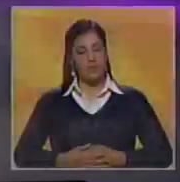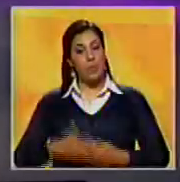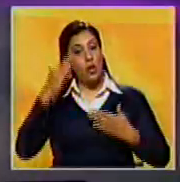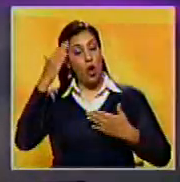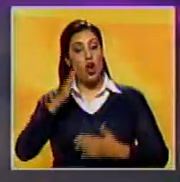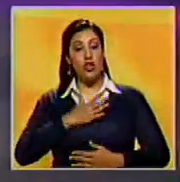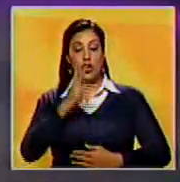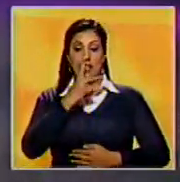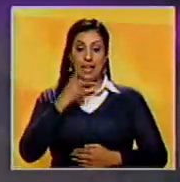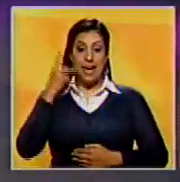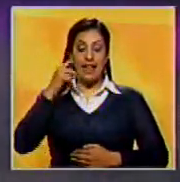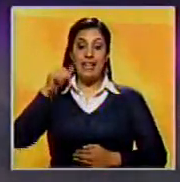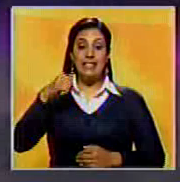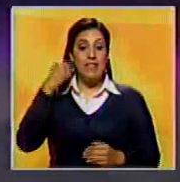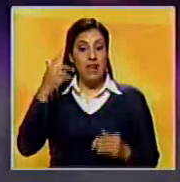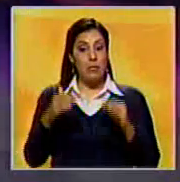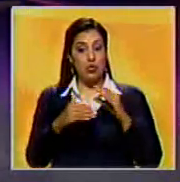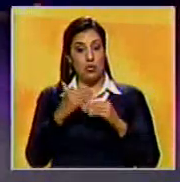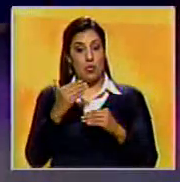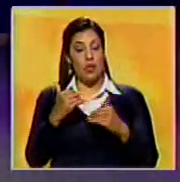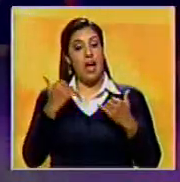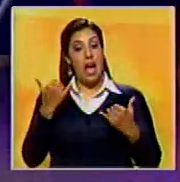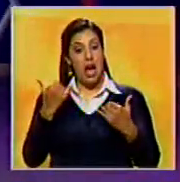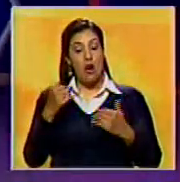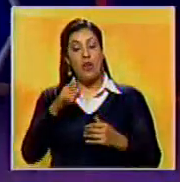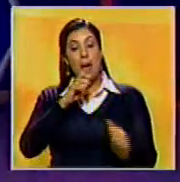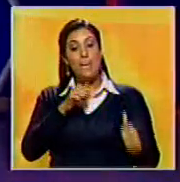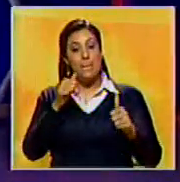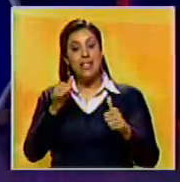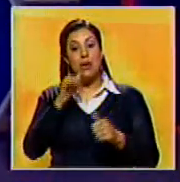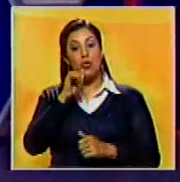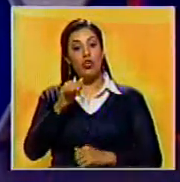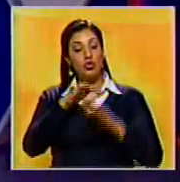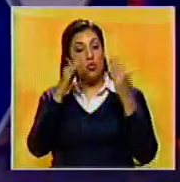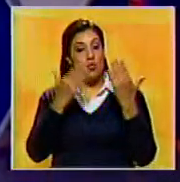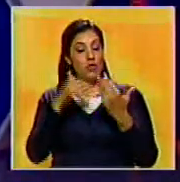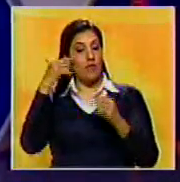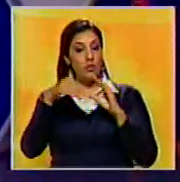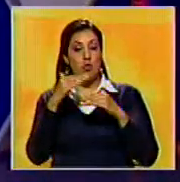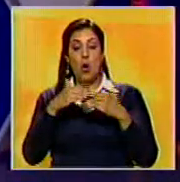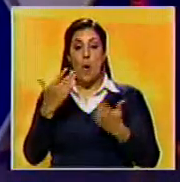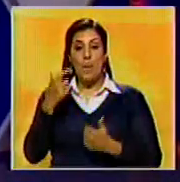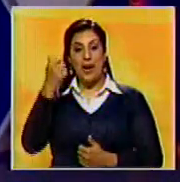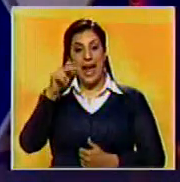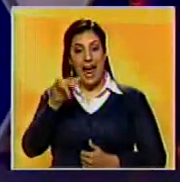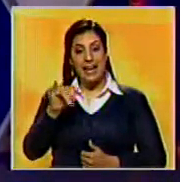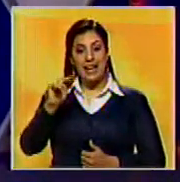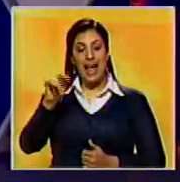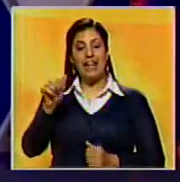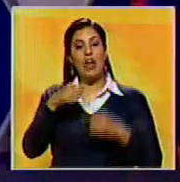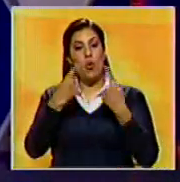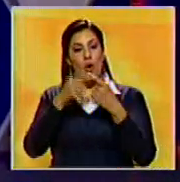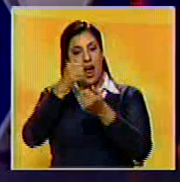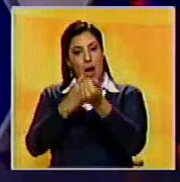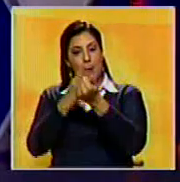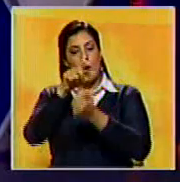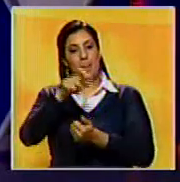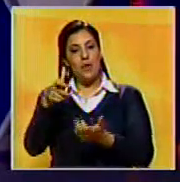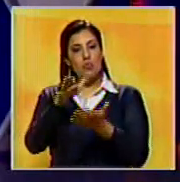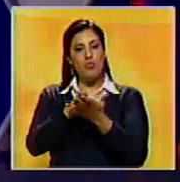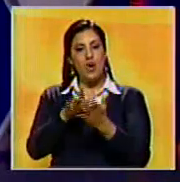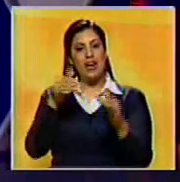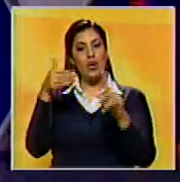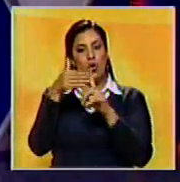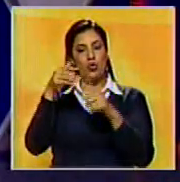Hola, ¿qué tal amigos? Soy Carilis Cuadros y esto es Estrenos y Estrellas. Iniciamos las noticias del mundo del espectáculo con Ariana Grande y el show a beneficio de las víctimas